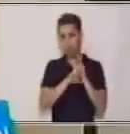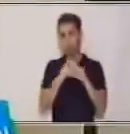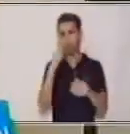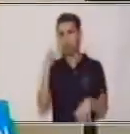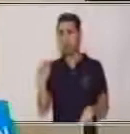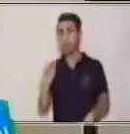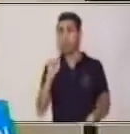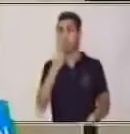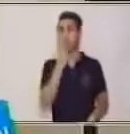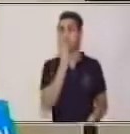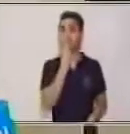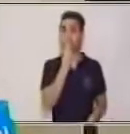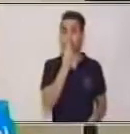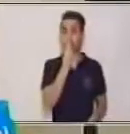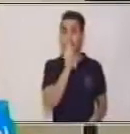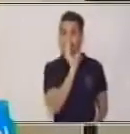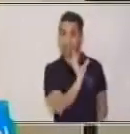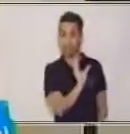primer término